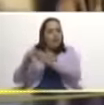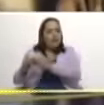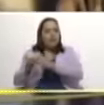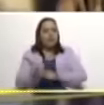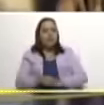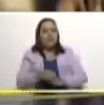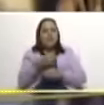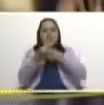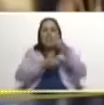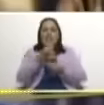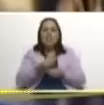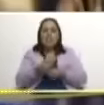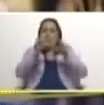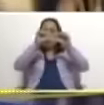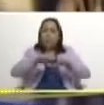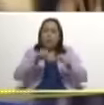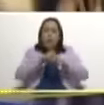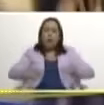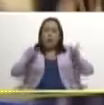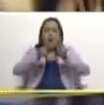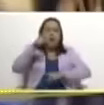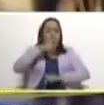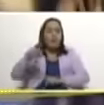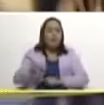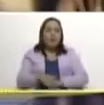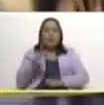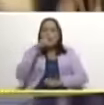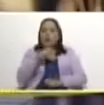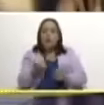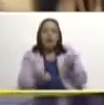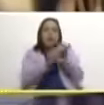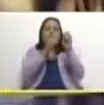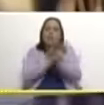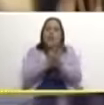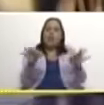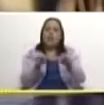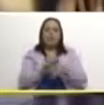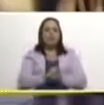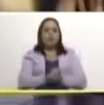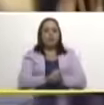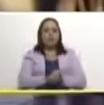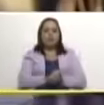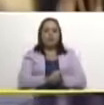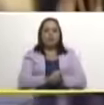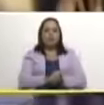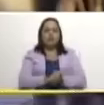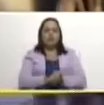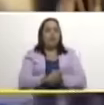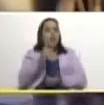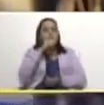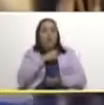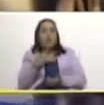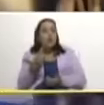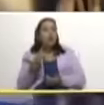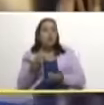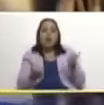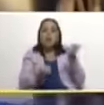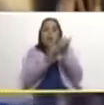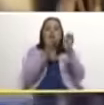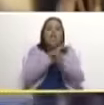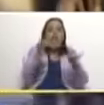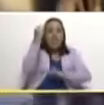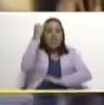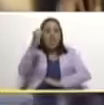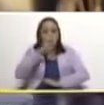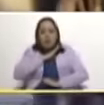desmoralizar al pueblo, de que no creamos en nada ni en nadie. Y al no creer en nada ni en nadie, no creamos en